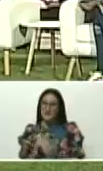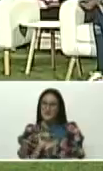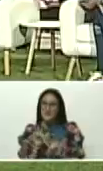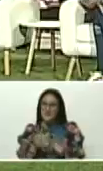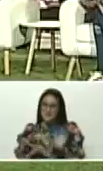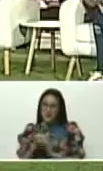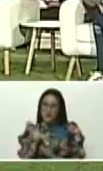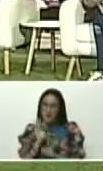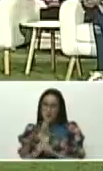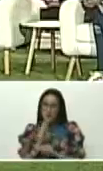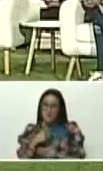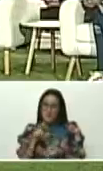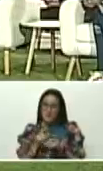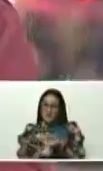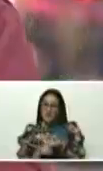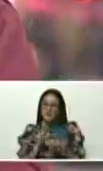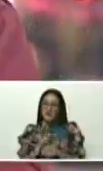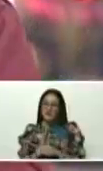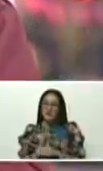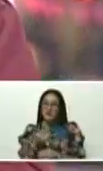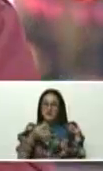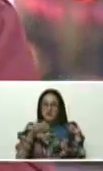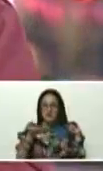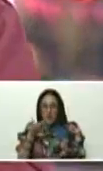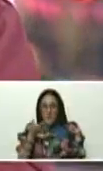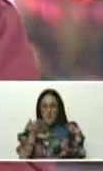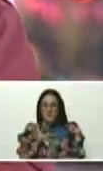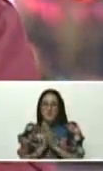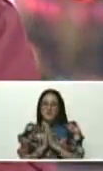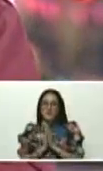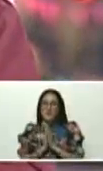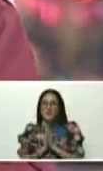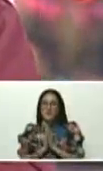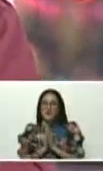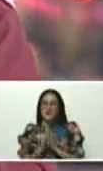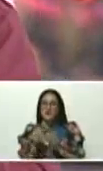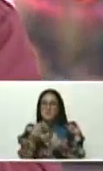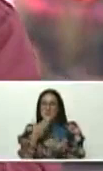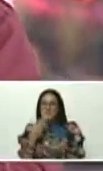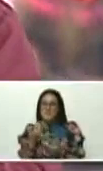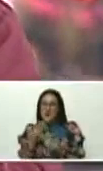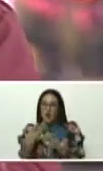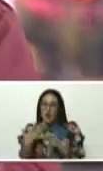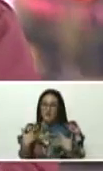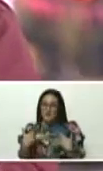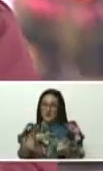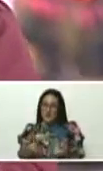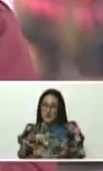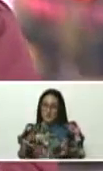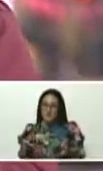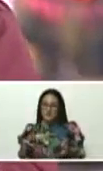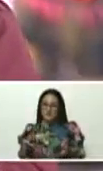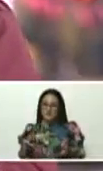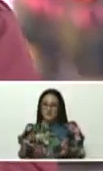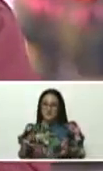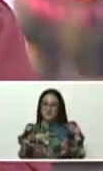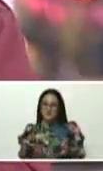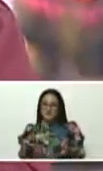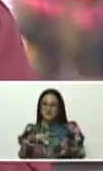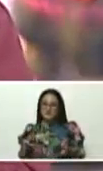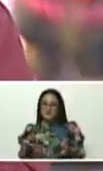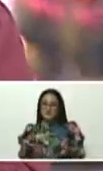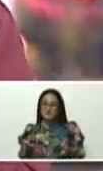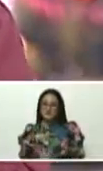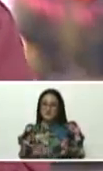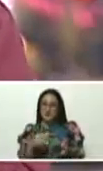que se tome la sopita. Silita, se toma la sopita para que se me cure. Bueno, y